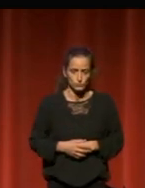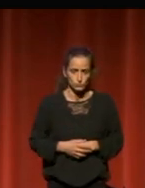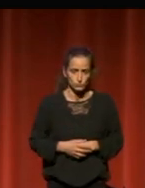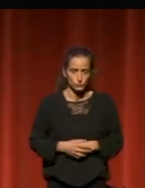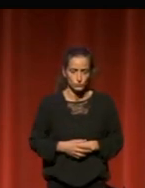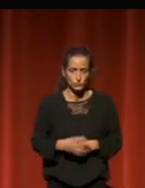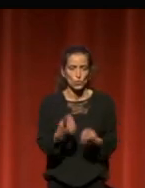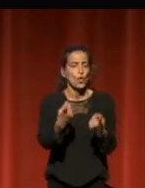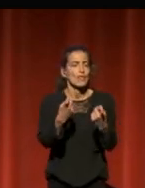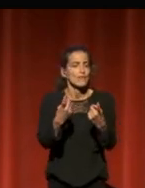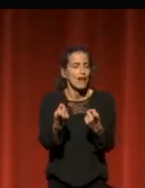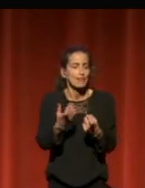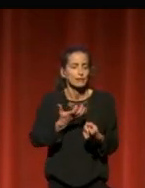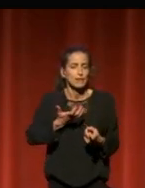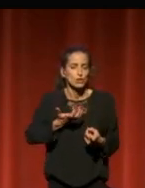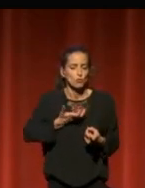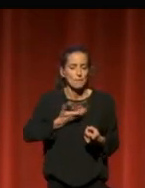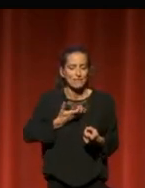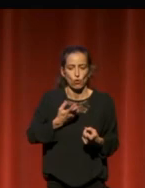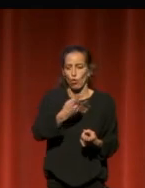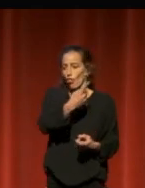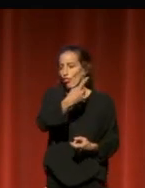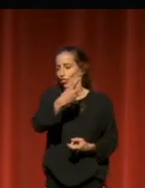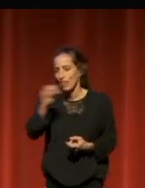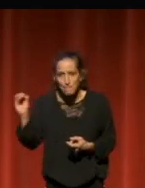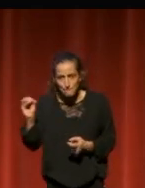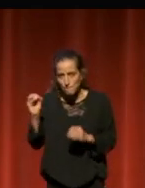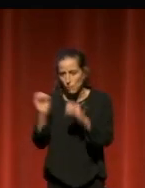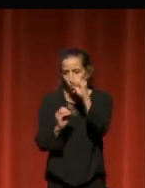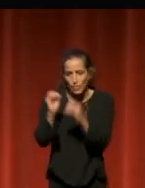al 100% esos servicios